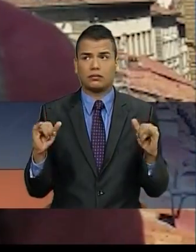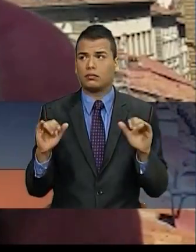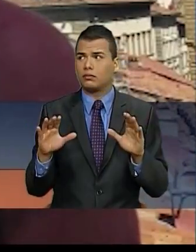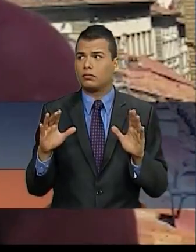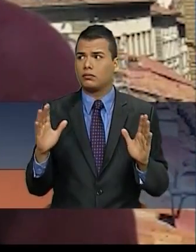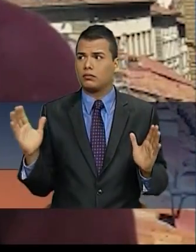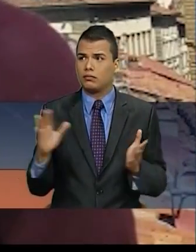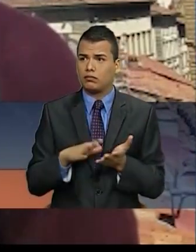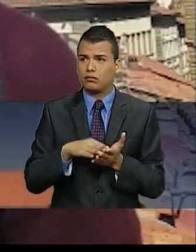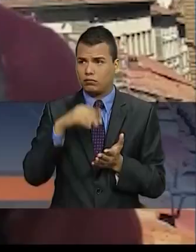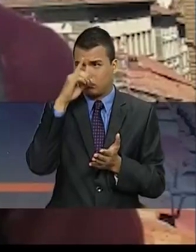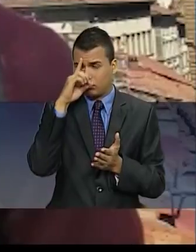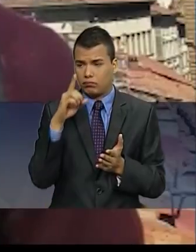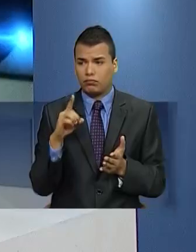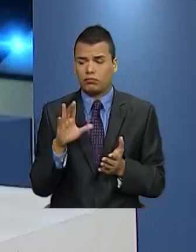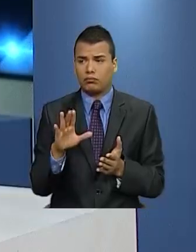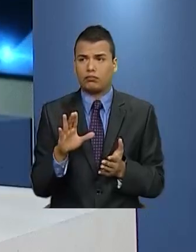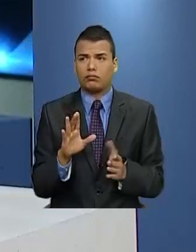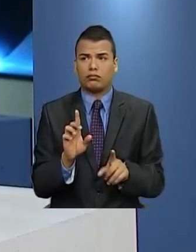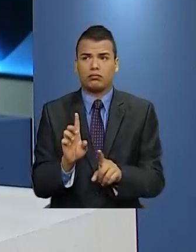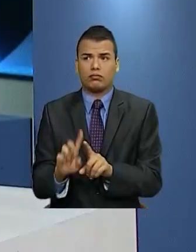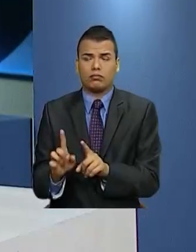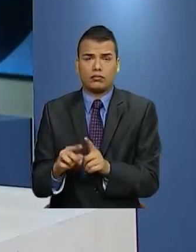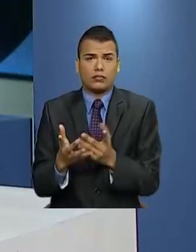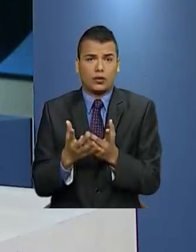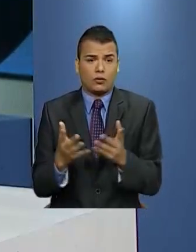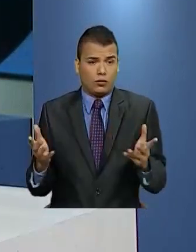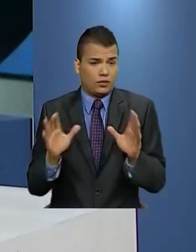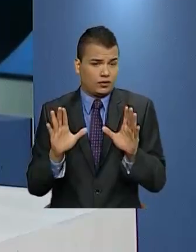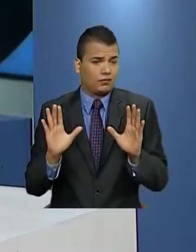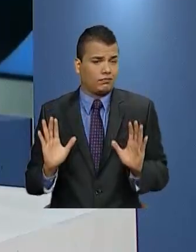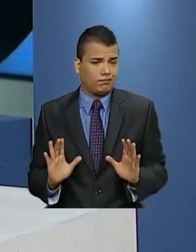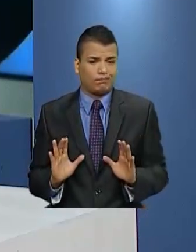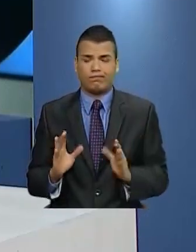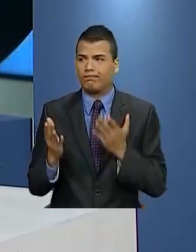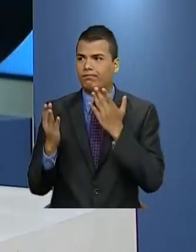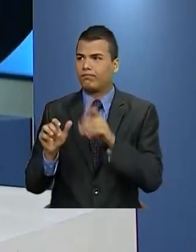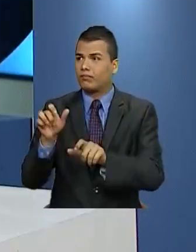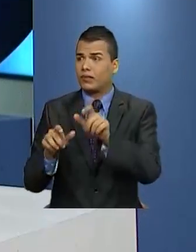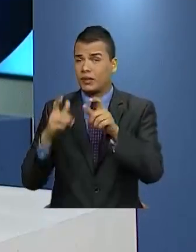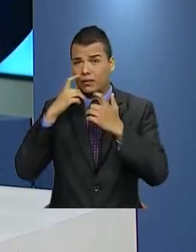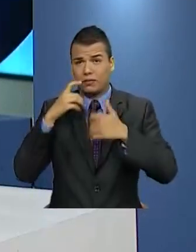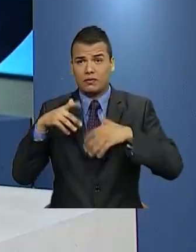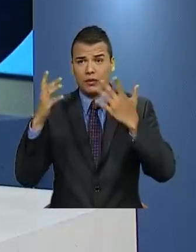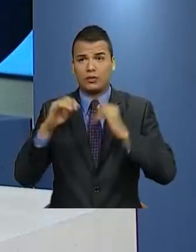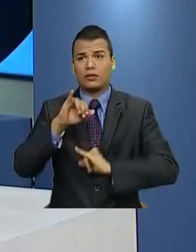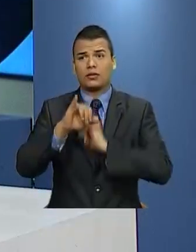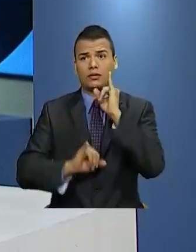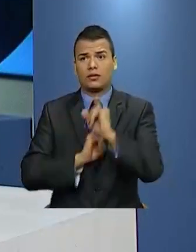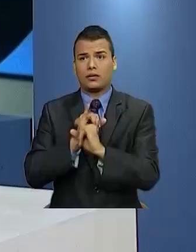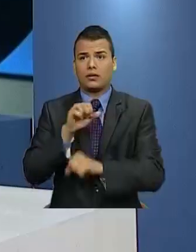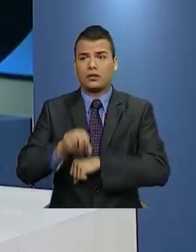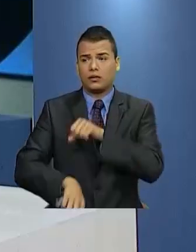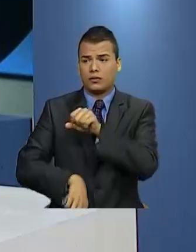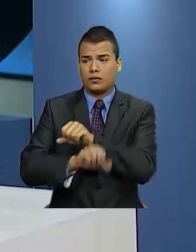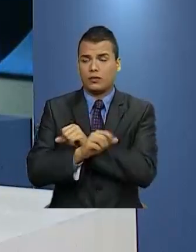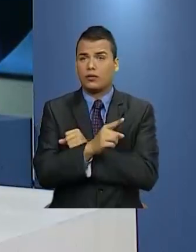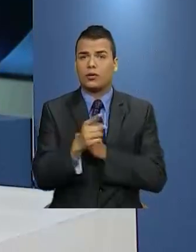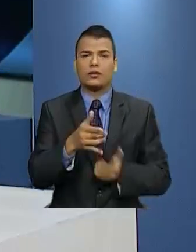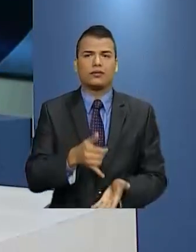puedes aprender cosas. Y vamos de las estrellas del fútbol internacional a los prospectos de la